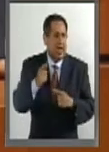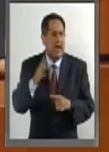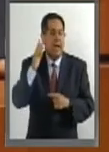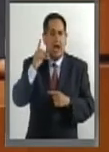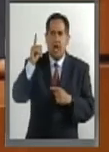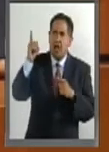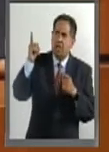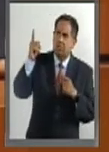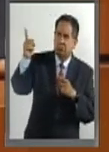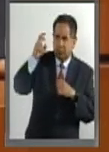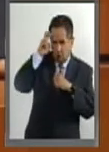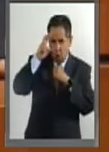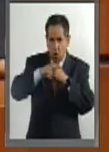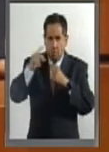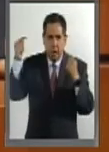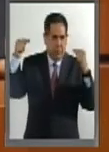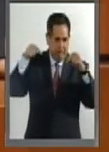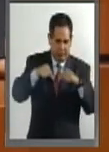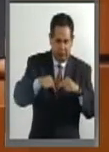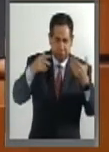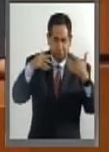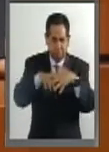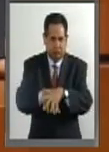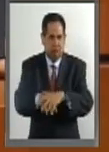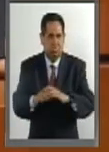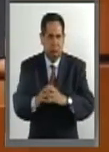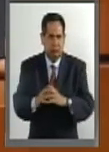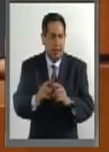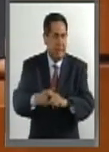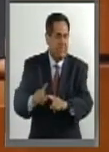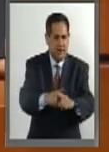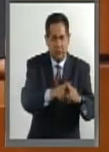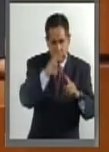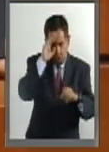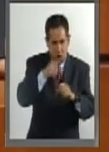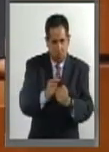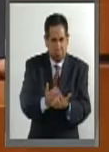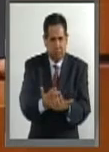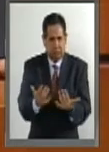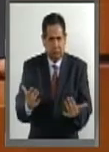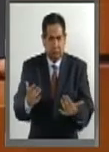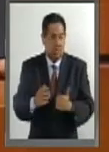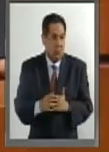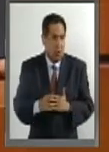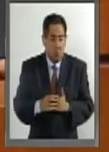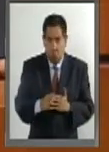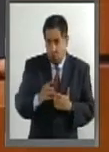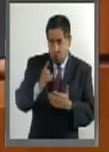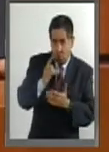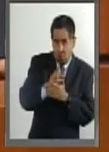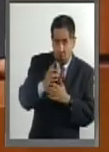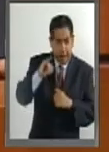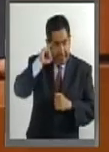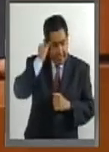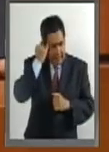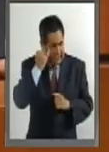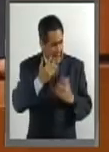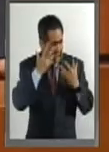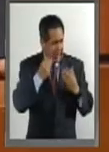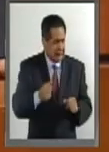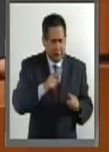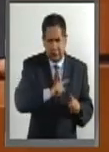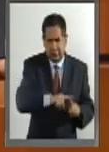este encuentro de dos razas. Pluricultural, por cierto, no solamente por el componente indígena al que se